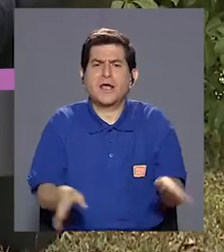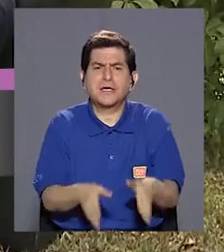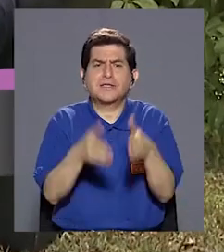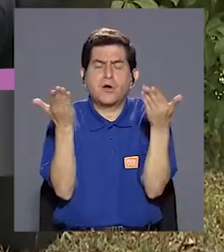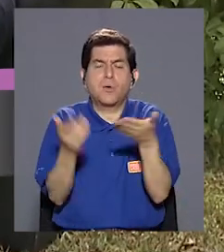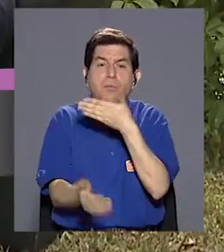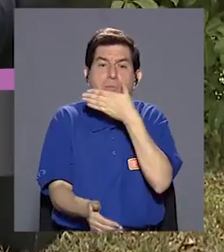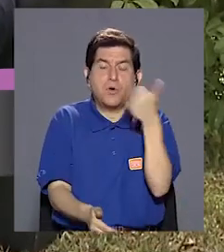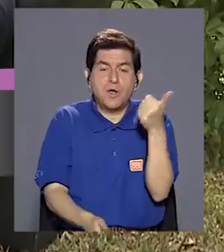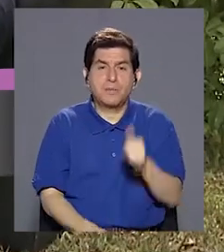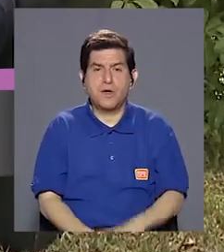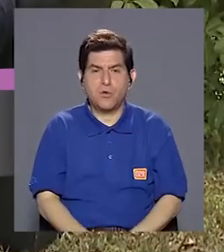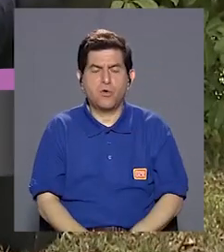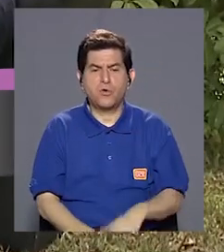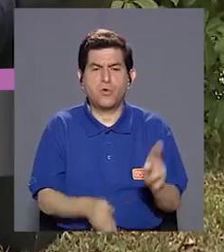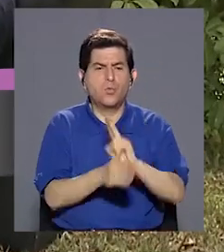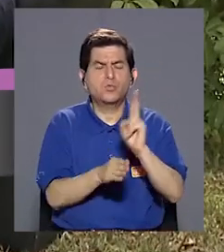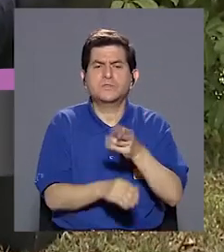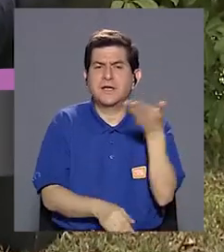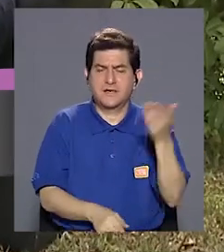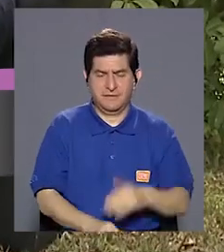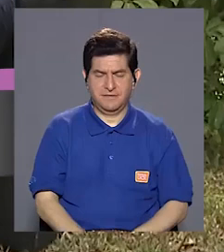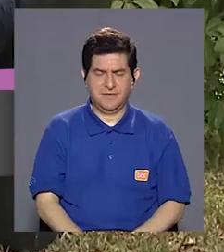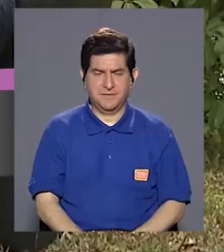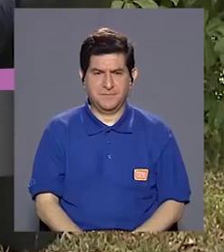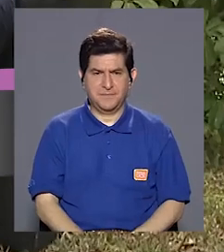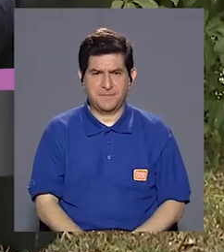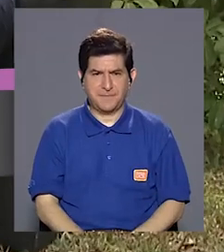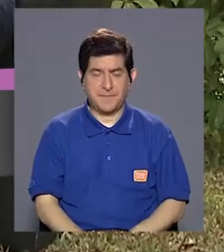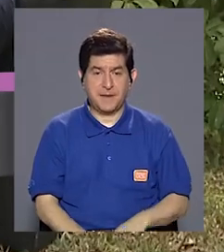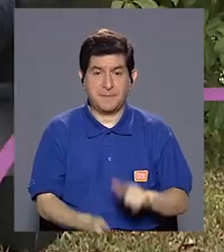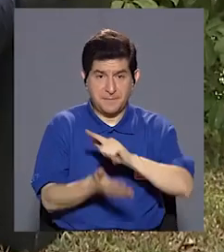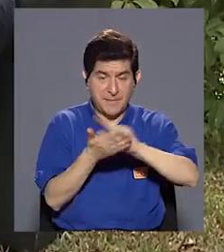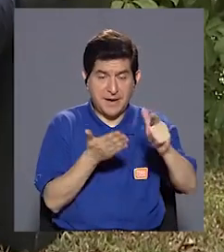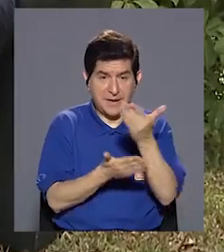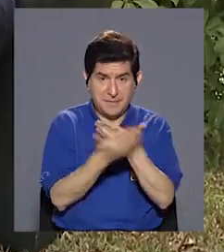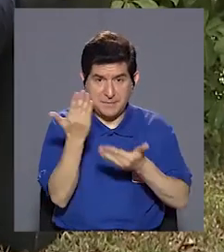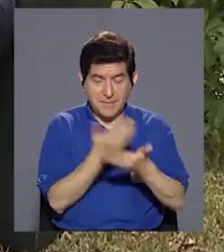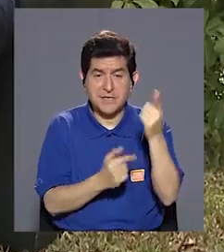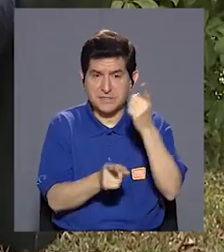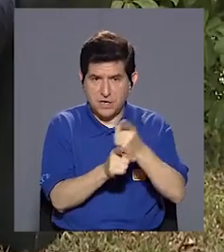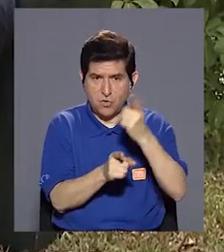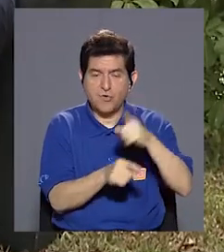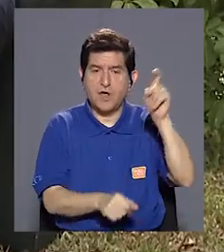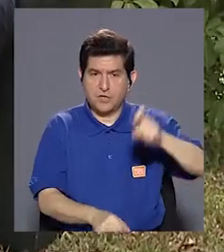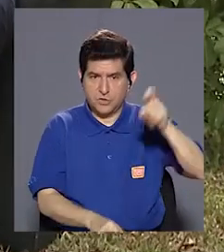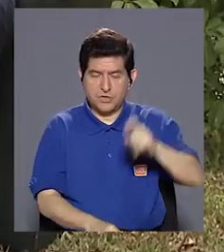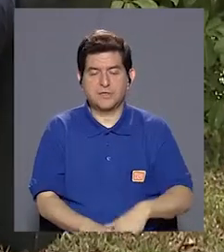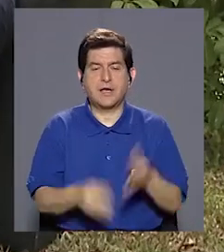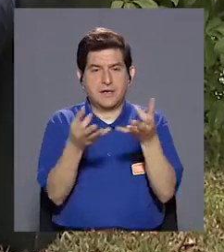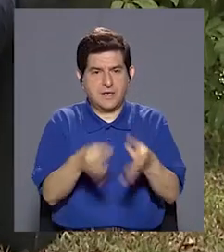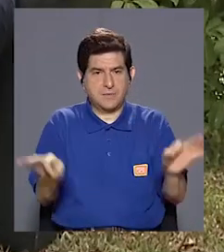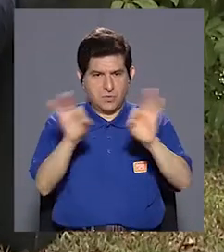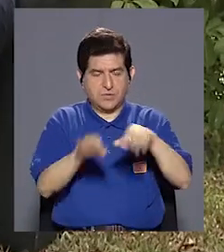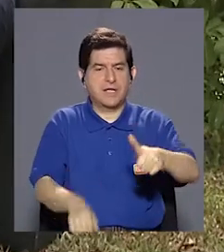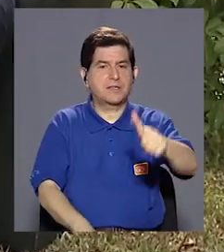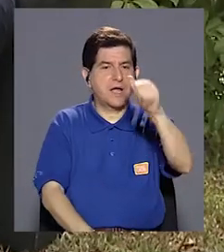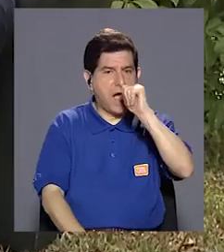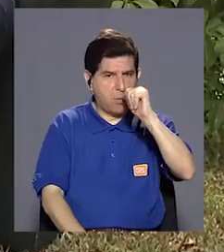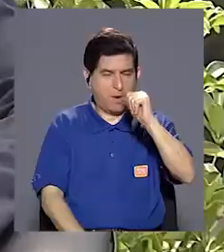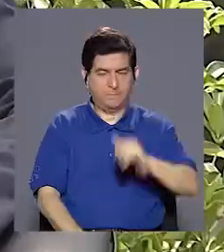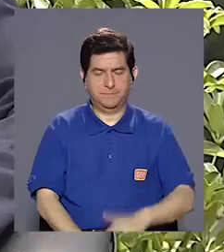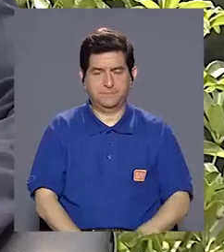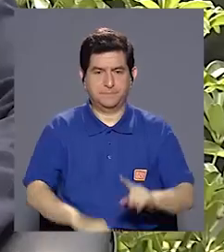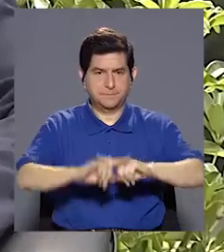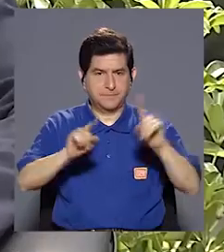Y además, ¿qué es lo mejor para lavárselas? Bueno, los elementos para lavarse las manos correctamente, pues obviamente ocupáramos lo más importante, el agua,